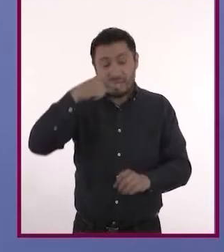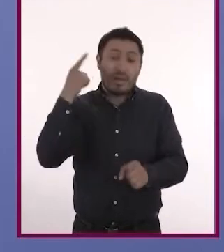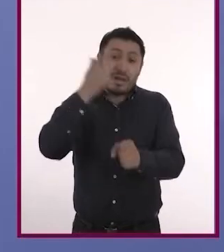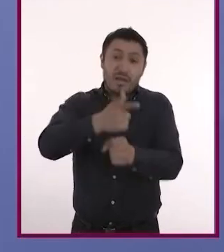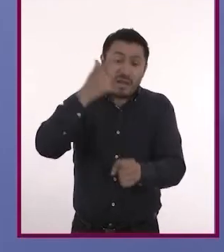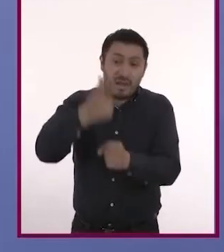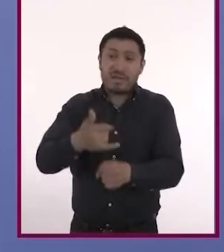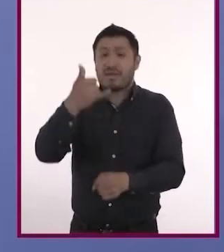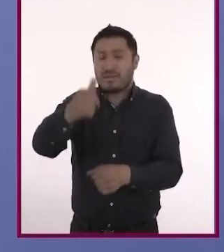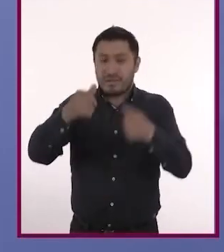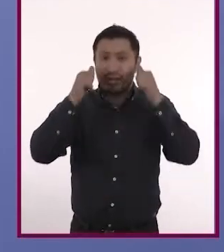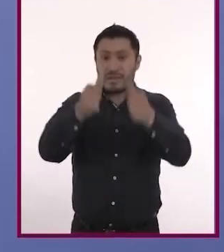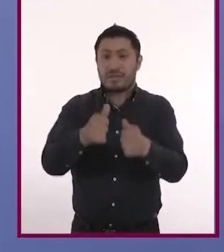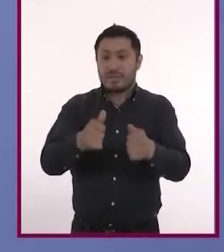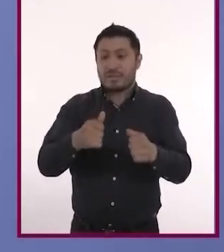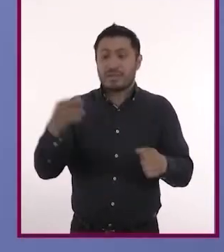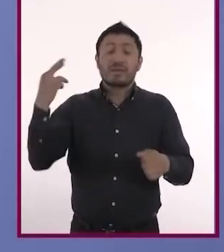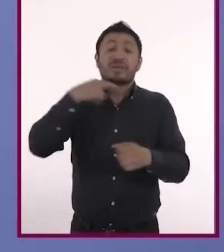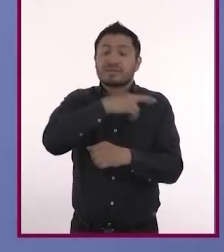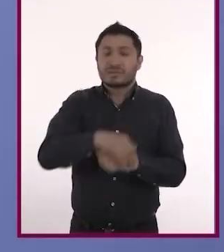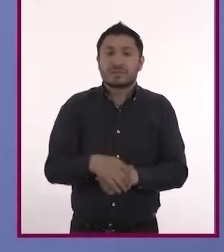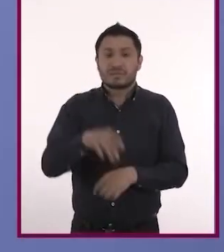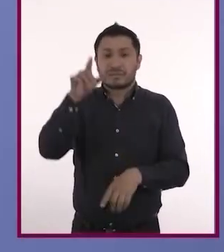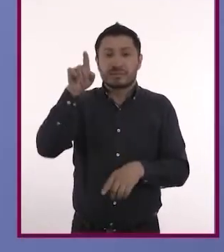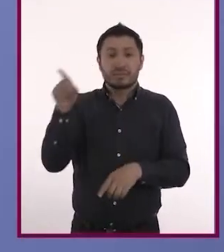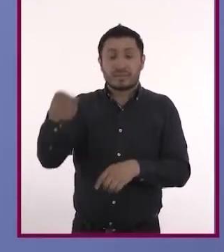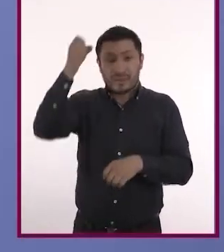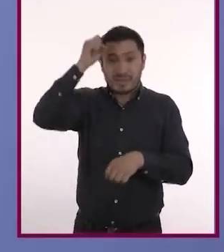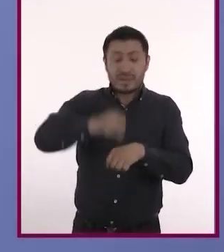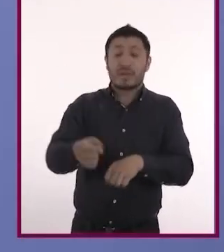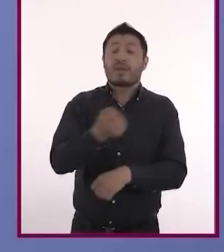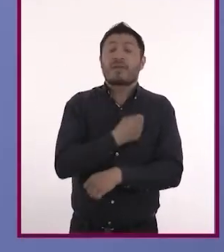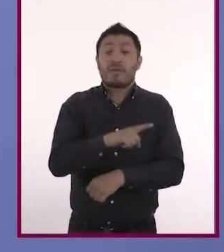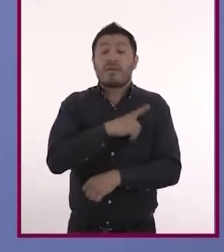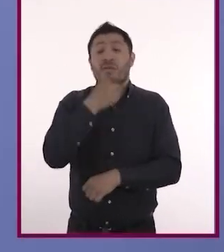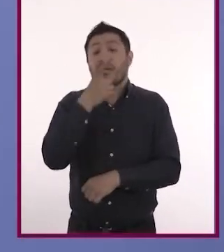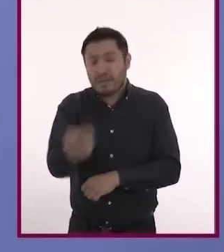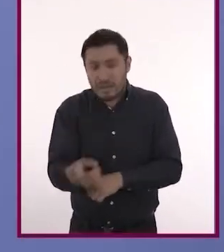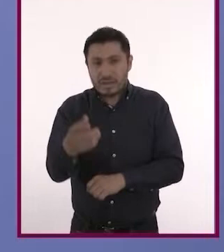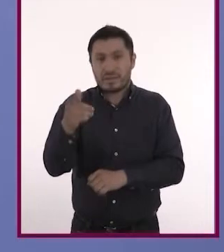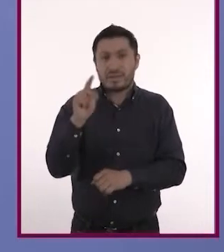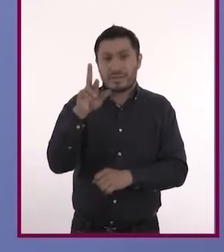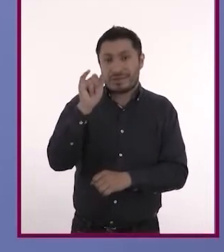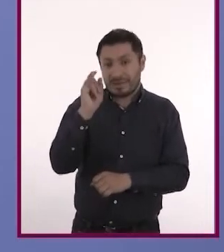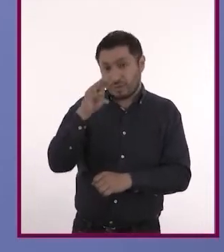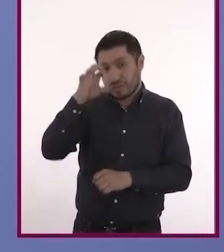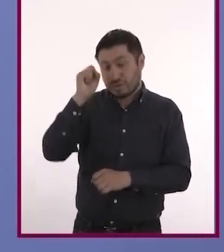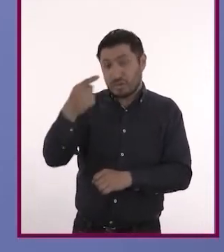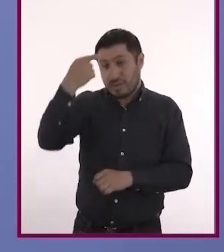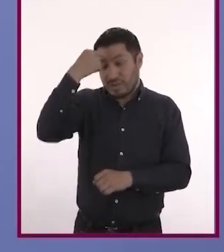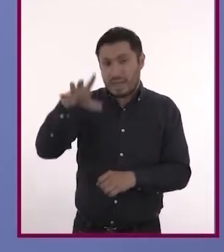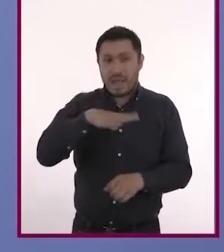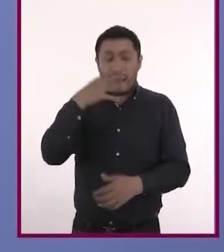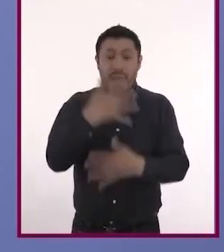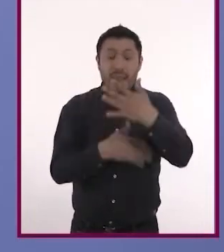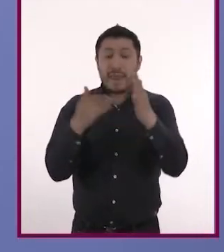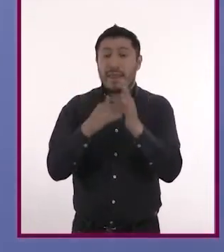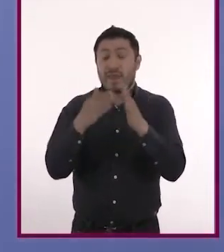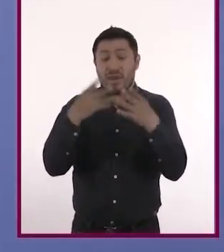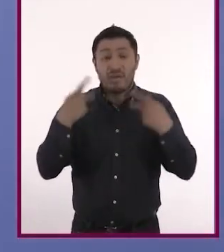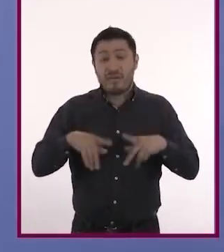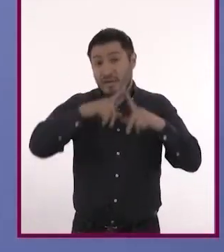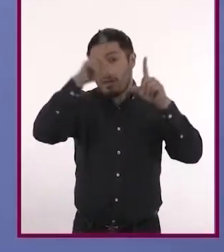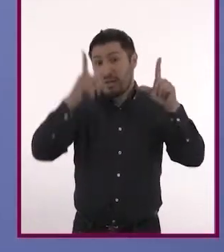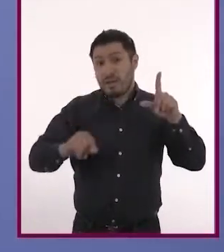y atención adecuada y oportuna. Según la Secretaría de Salud, los trastornos mentales afectan a 15 millones de mexicanos.